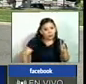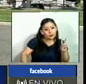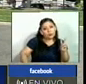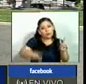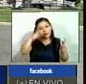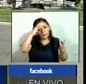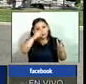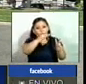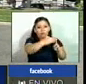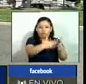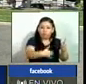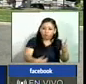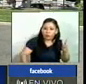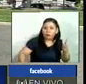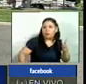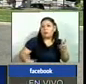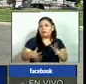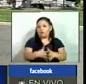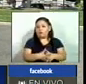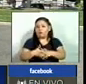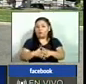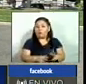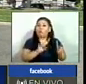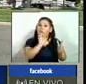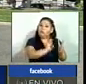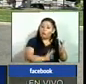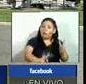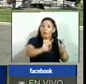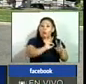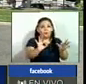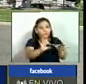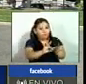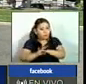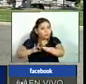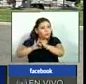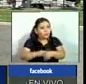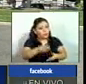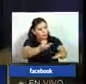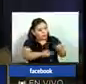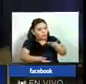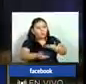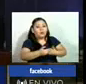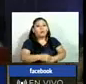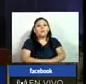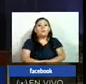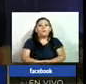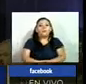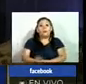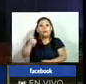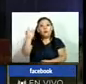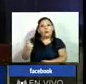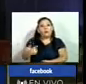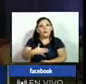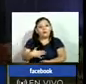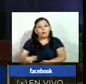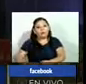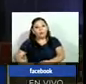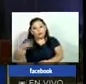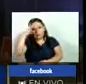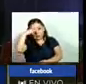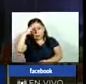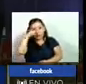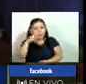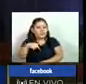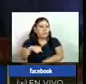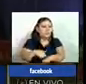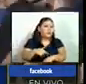y presidente López Obrador una de las mejores relaciones bilaterales que hemos tenido entre los Estados Unidos y México López Obrador visitó la Casa Blanca en un momento